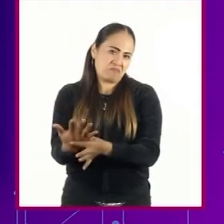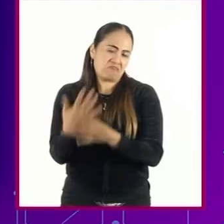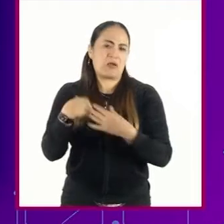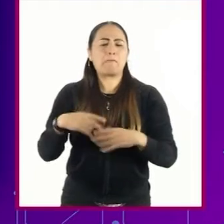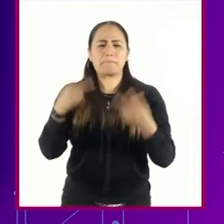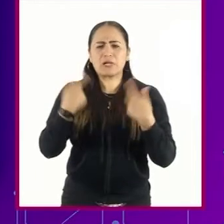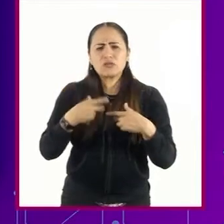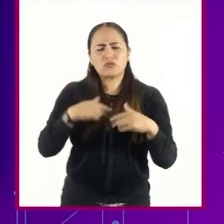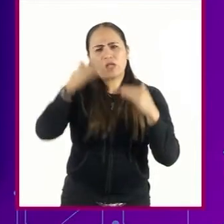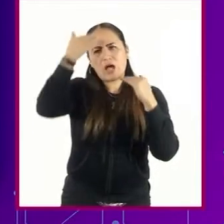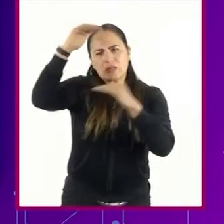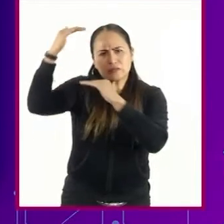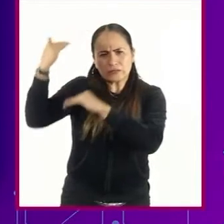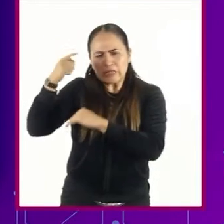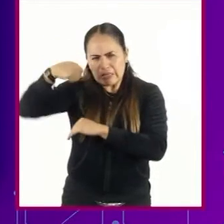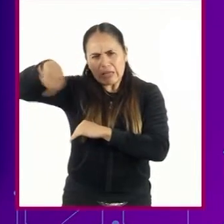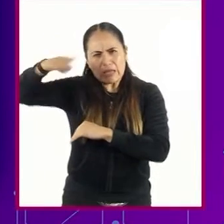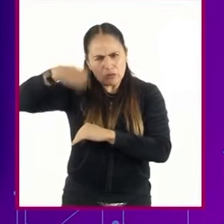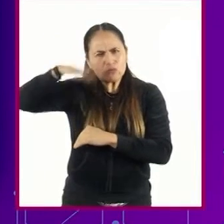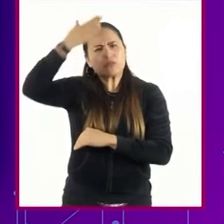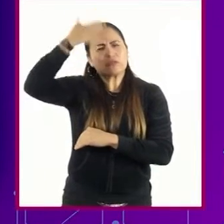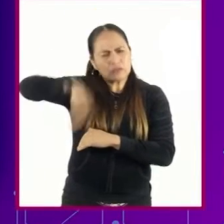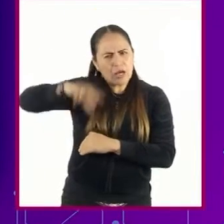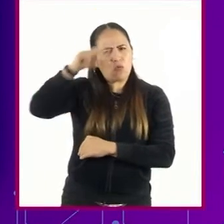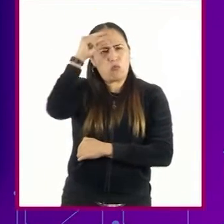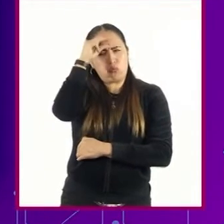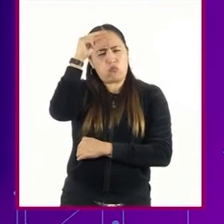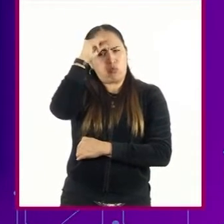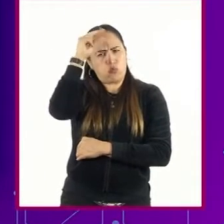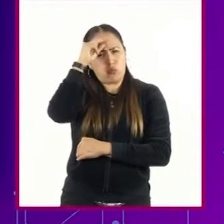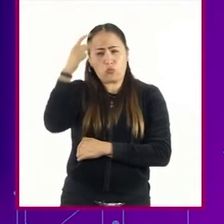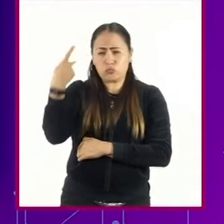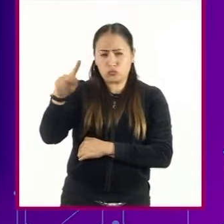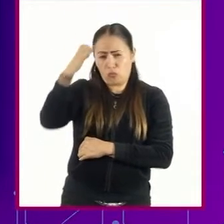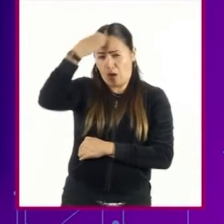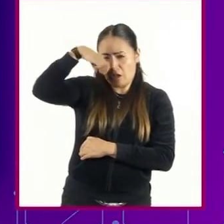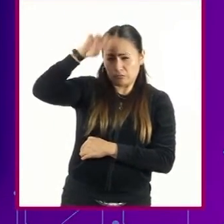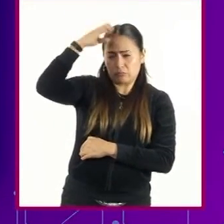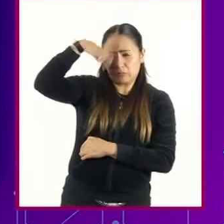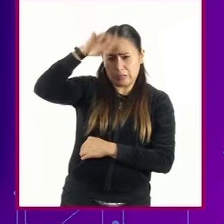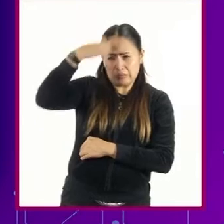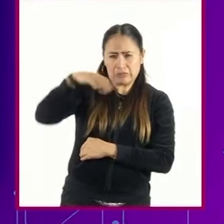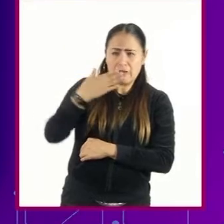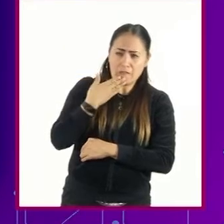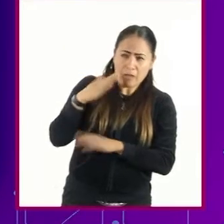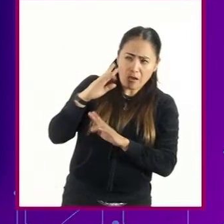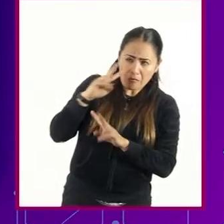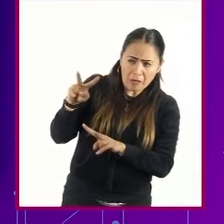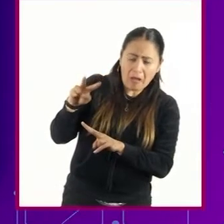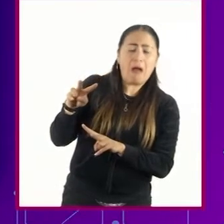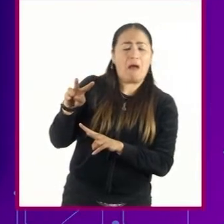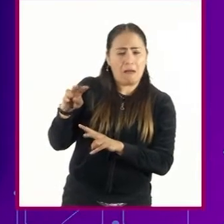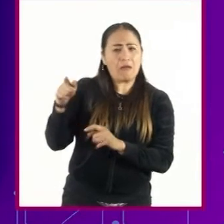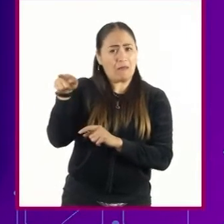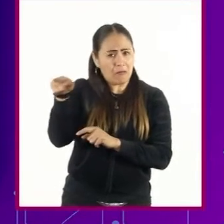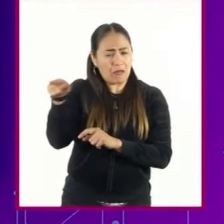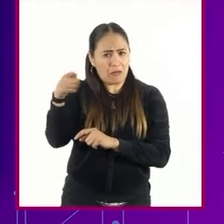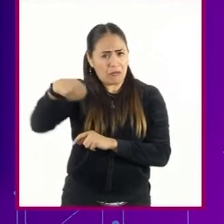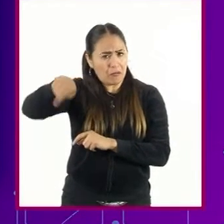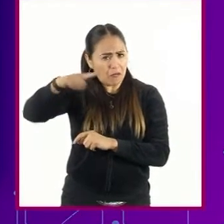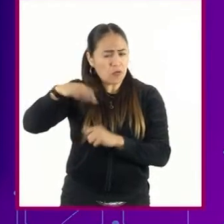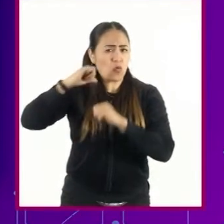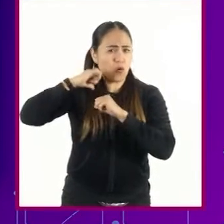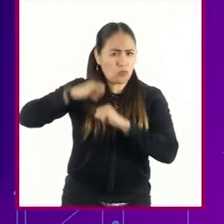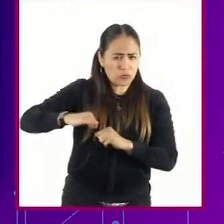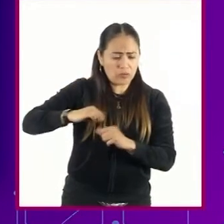ancianas, los viejos, los que saben, los que han ganado a pulso, digamos, ¿no? La capacidad de dirigir